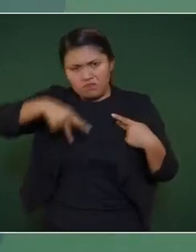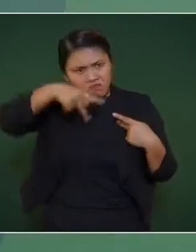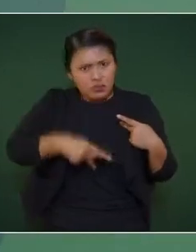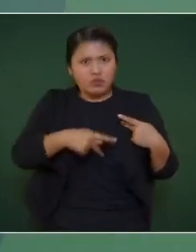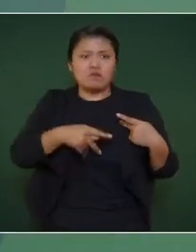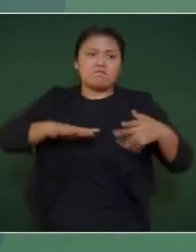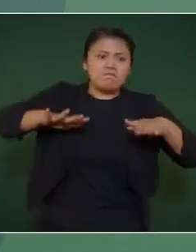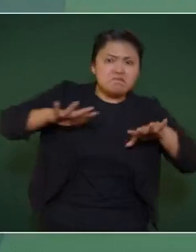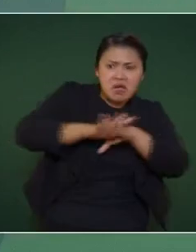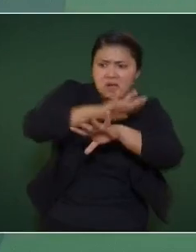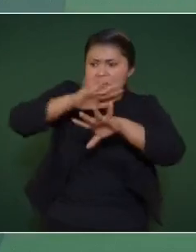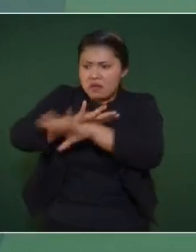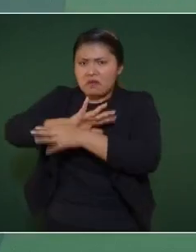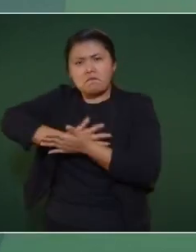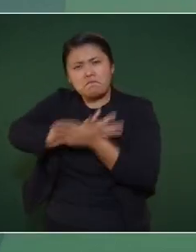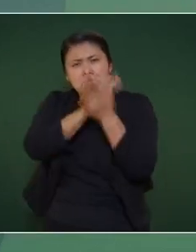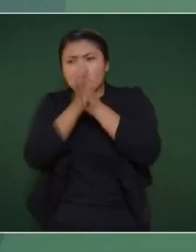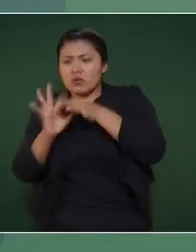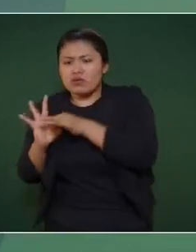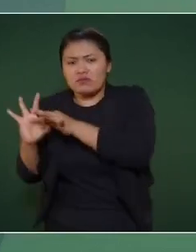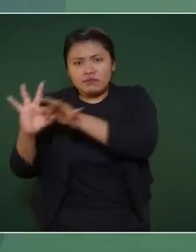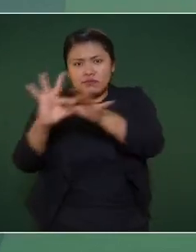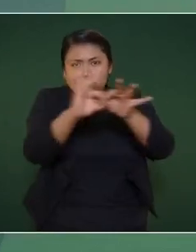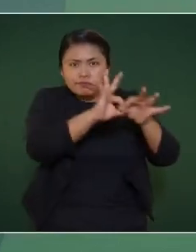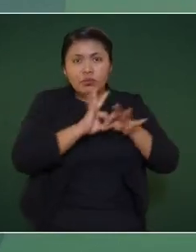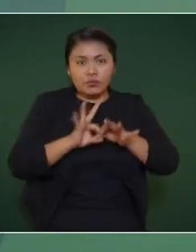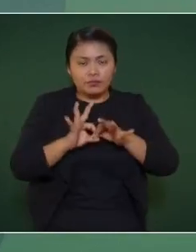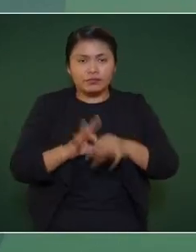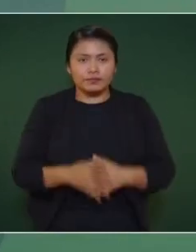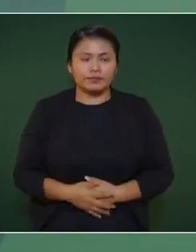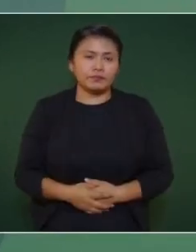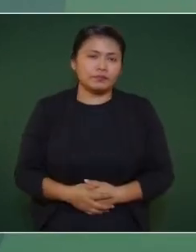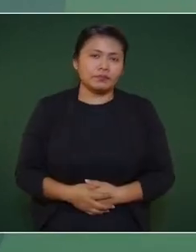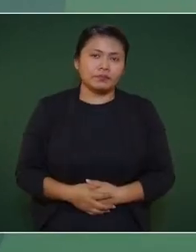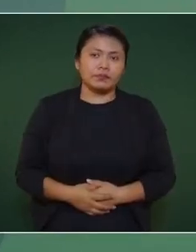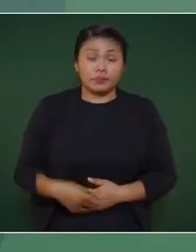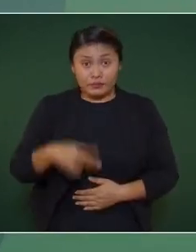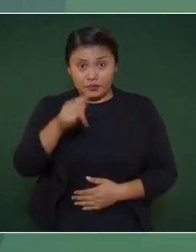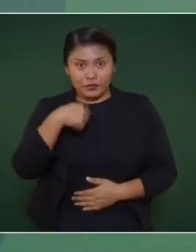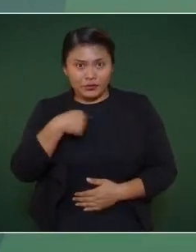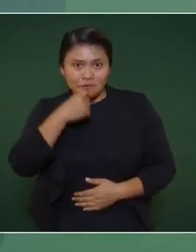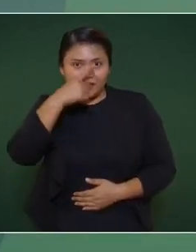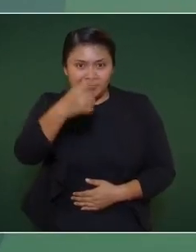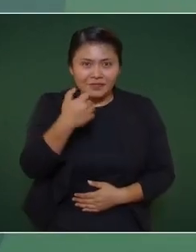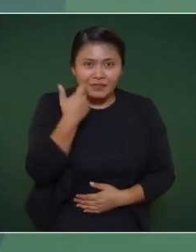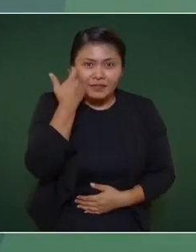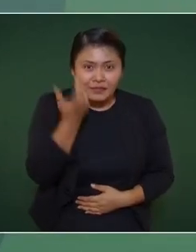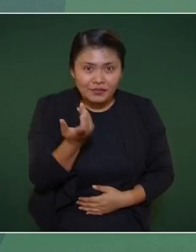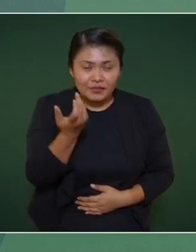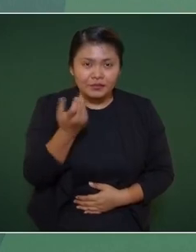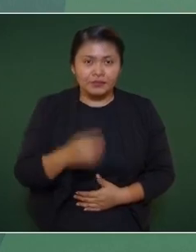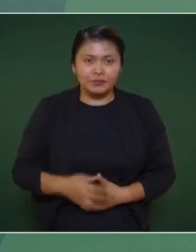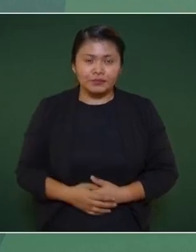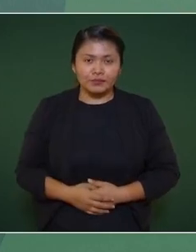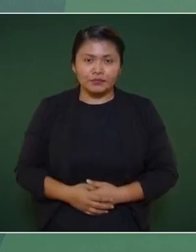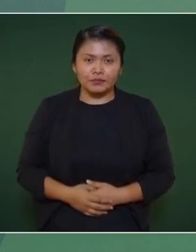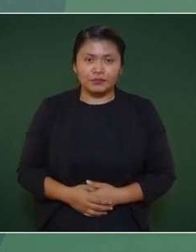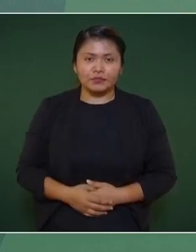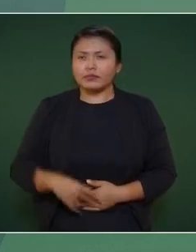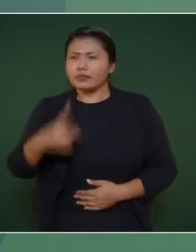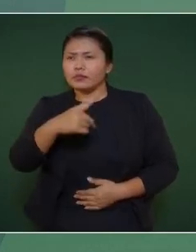quiero aquí decir lo que me ayuda y